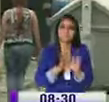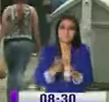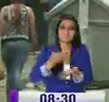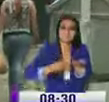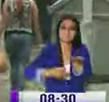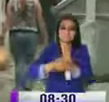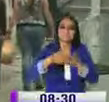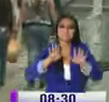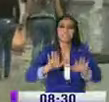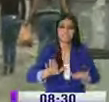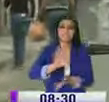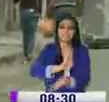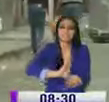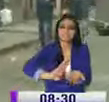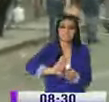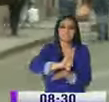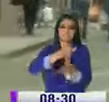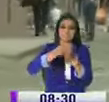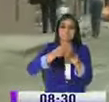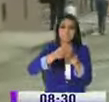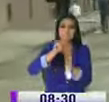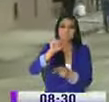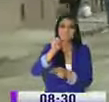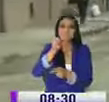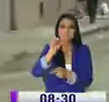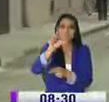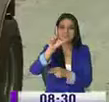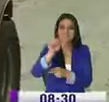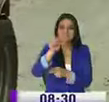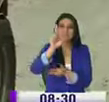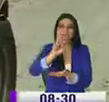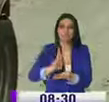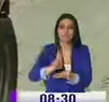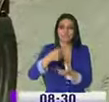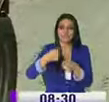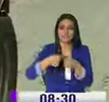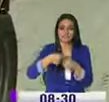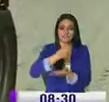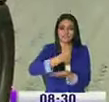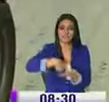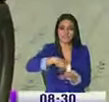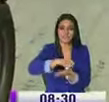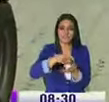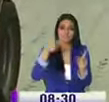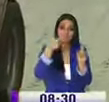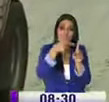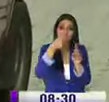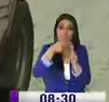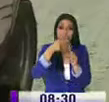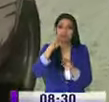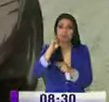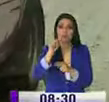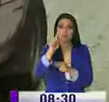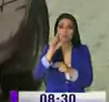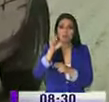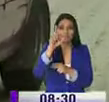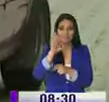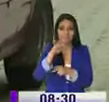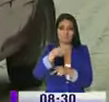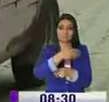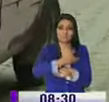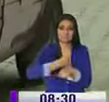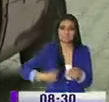que encontramos en el barrio la isla en solanda al sur de quito walter chavez morador del sector y presidente del barrio nos